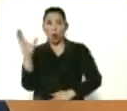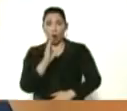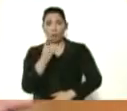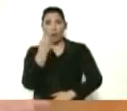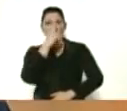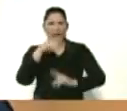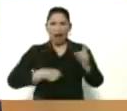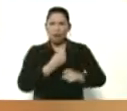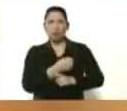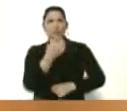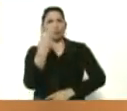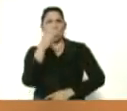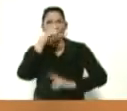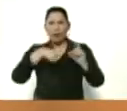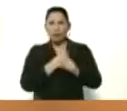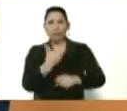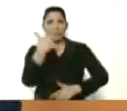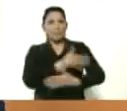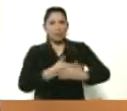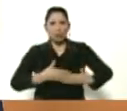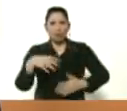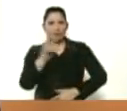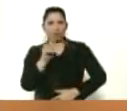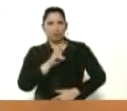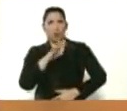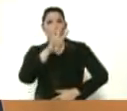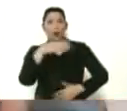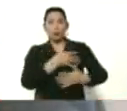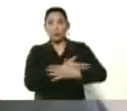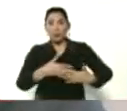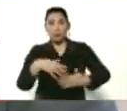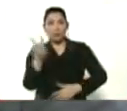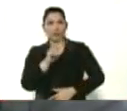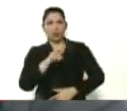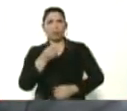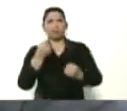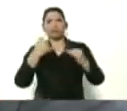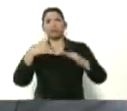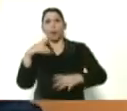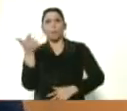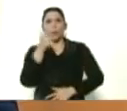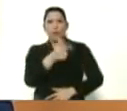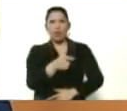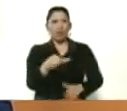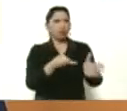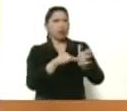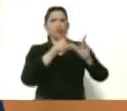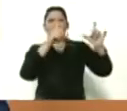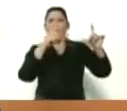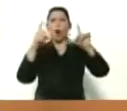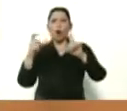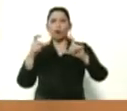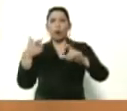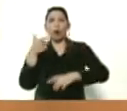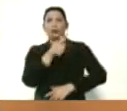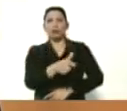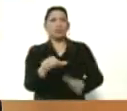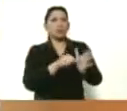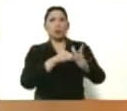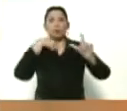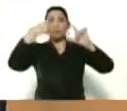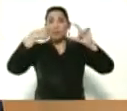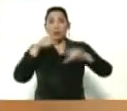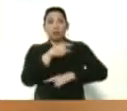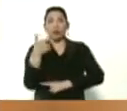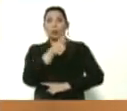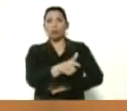año, en dos años, 3 millones de venezolanos, 4 millones de venezolanos? ¿Cuántos autobuses se necesitaron? ¿Dónde están las fotos de esos autobuses? ¿Dónde están los videos de esos autobuses? O